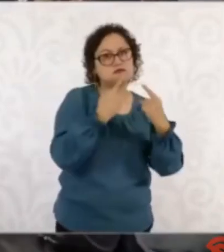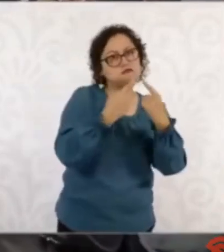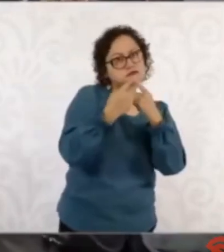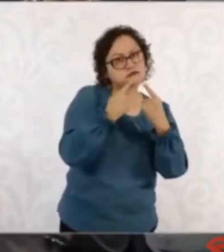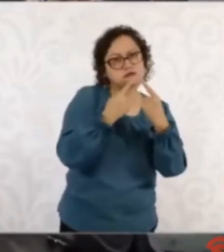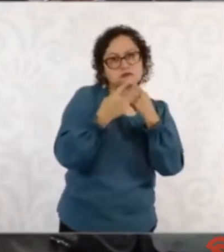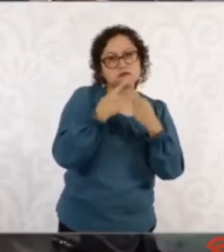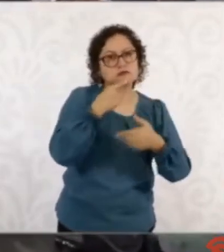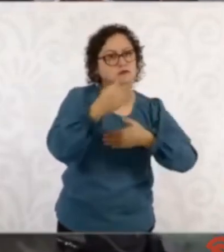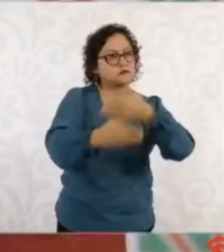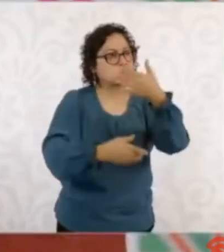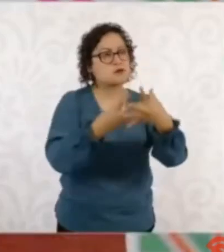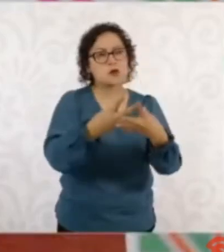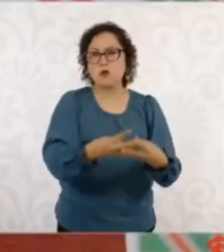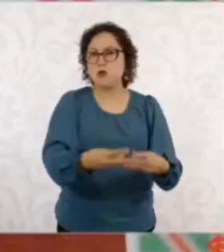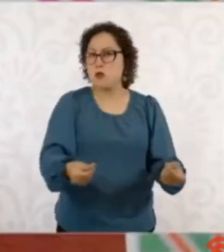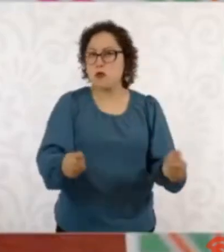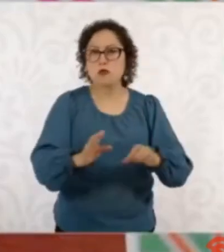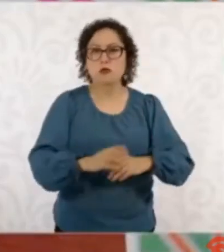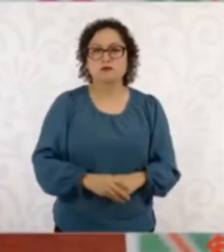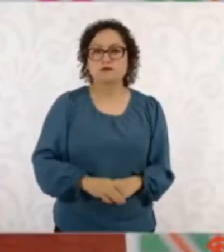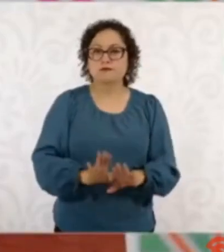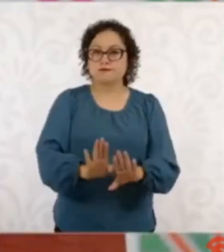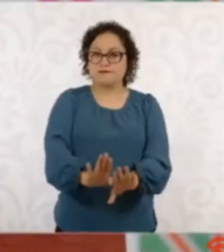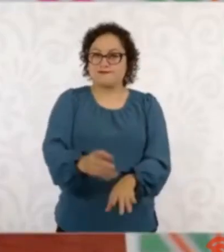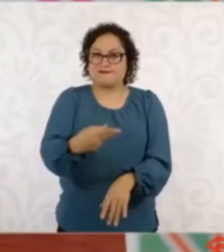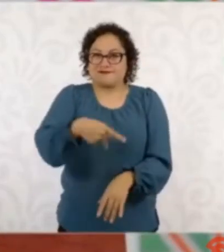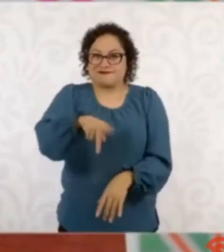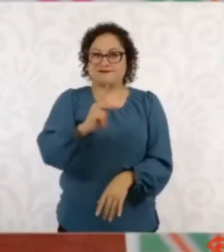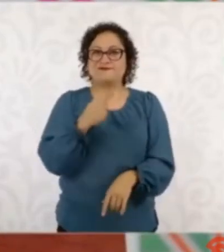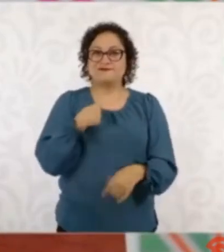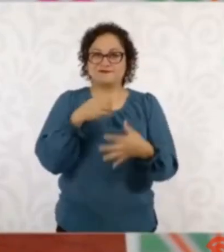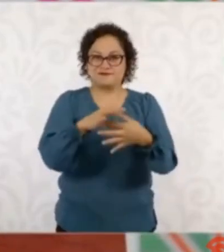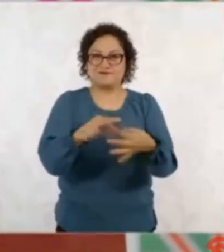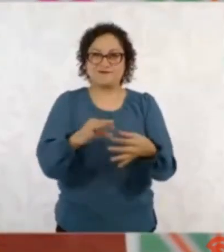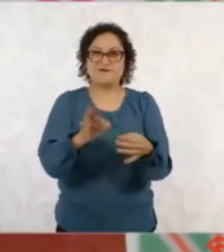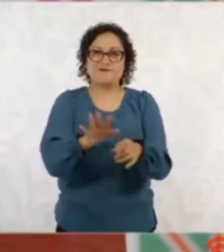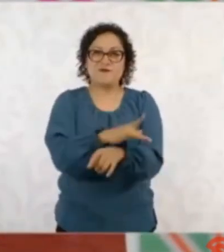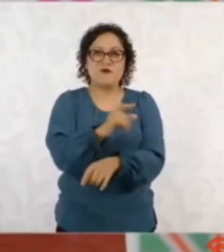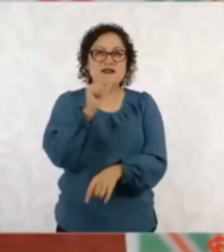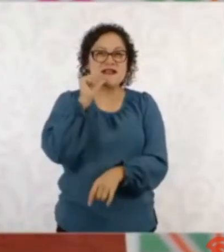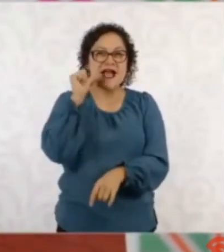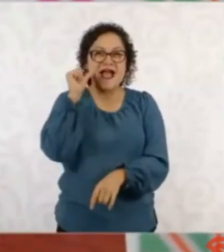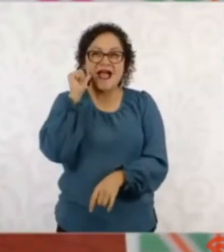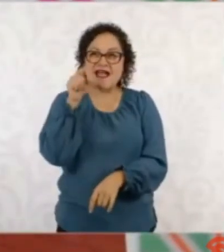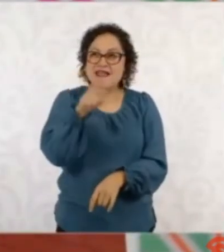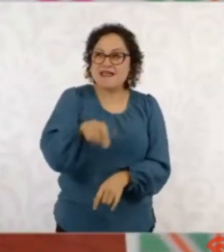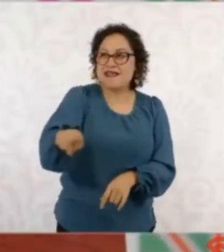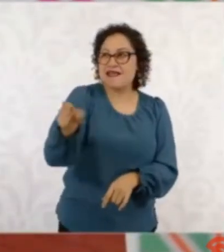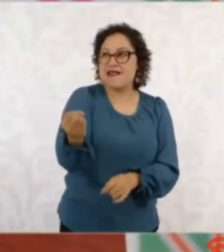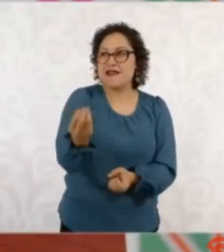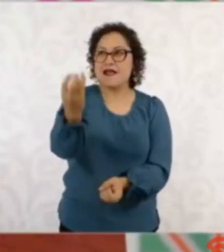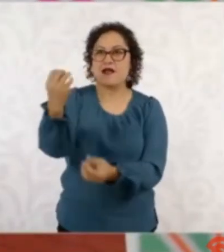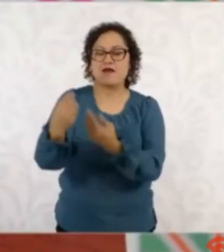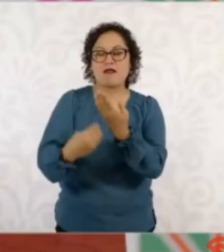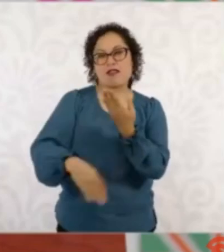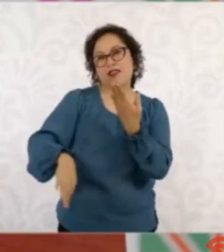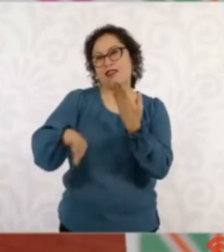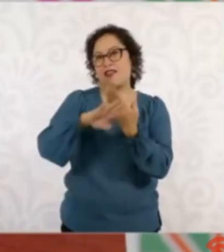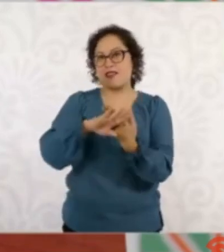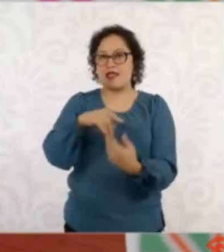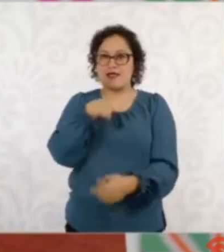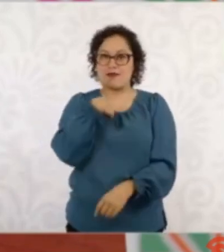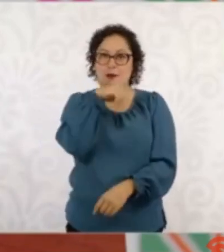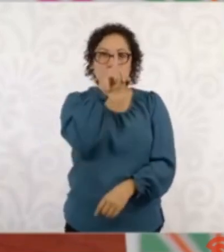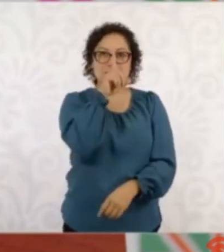Pero todo esto me refería porque ayer se dijo que yo faltaba la verdad al decir que era una